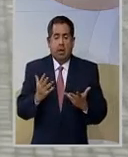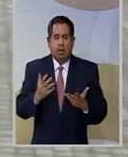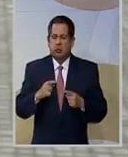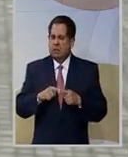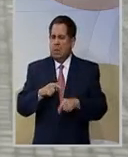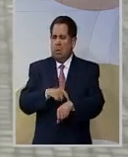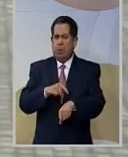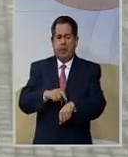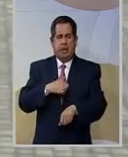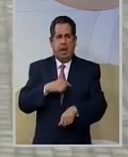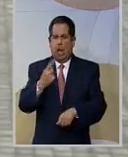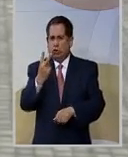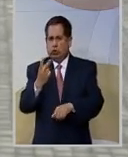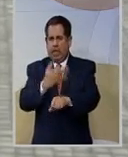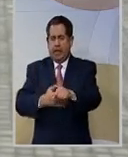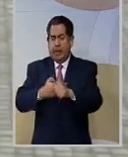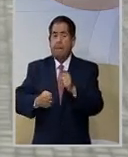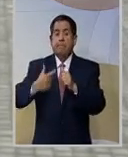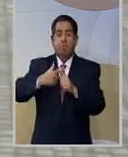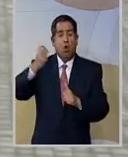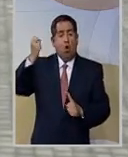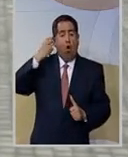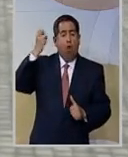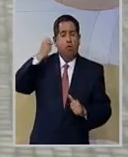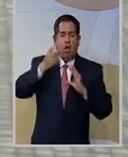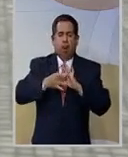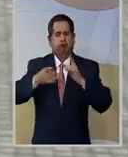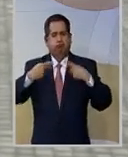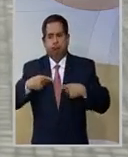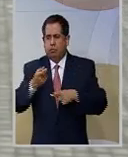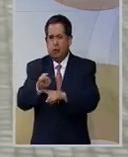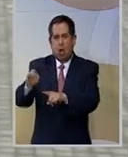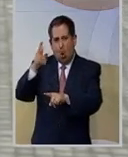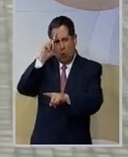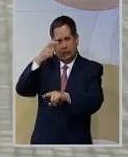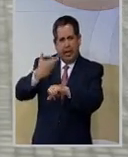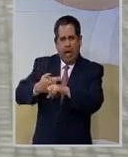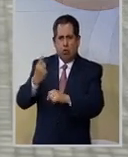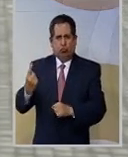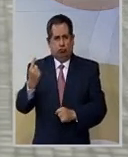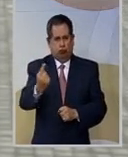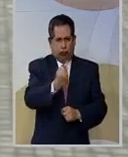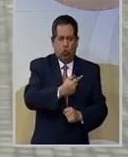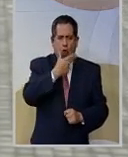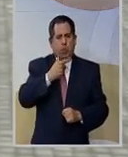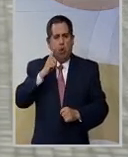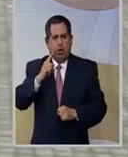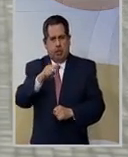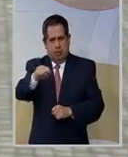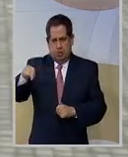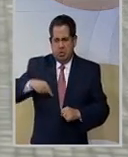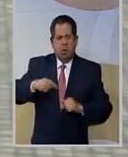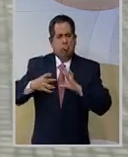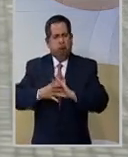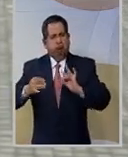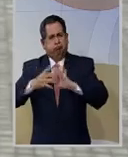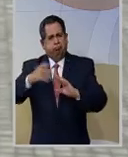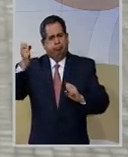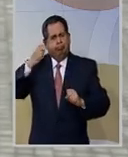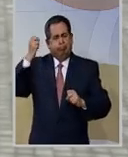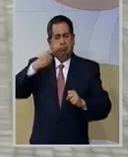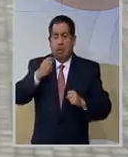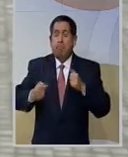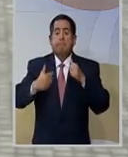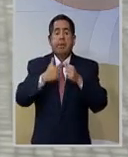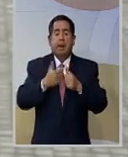las 14 horas se dio una primera conferencia por parte de consejeras y consejeras del Instituto Nacional Electoral, donde se dio un primer